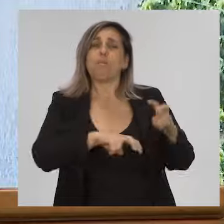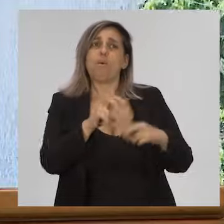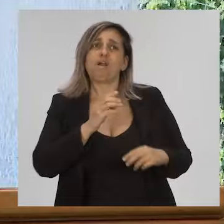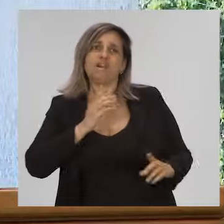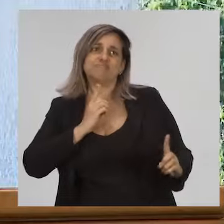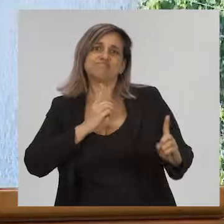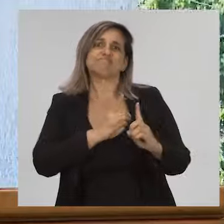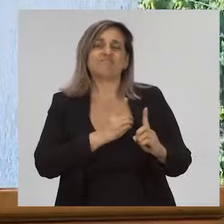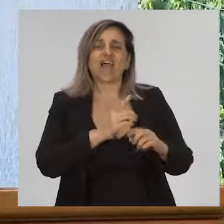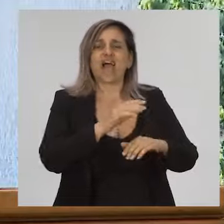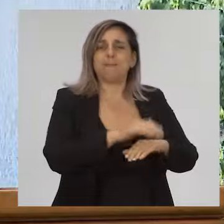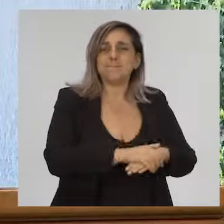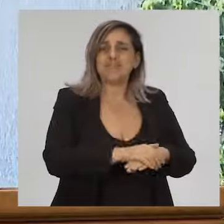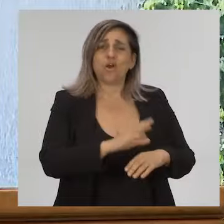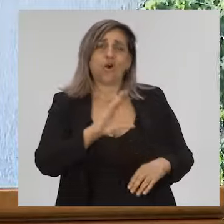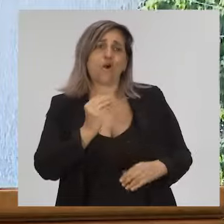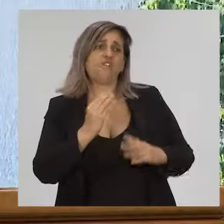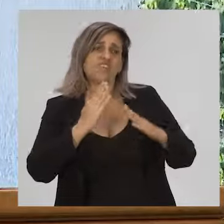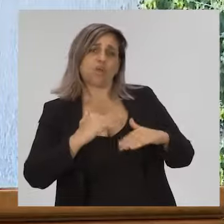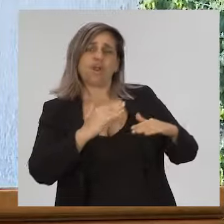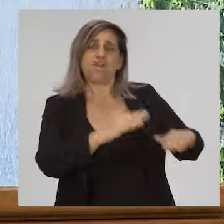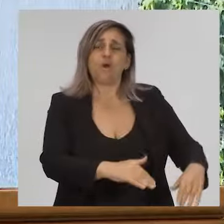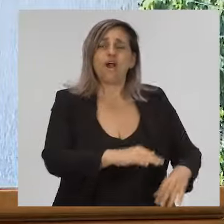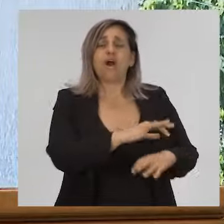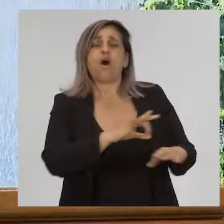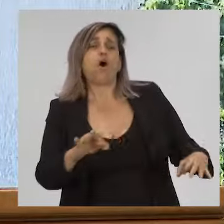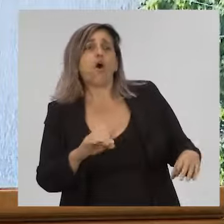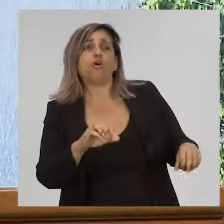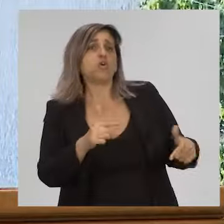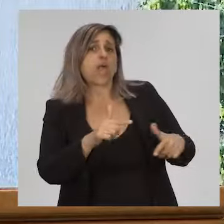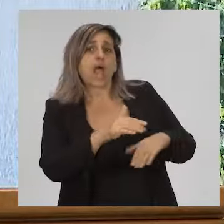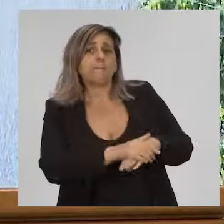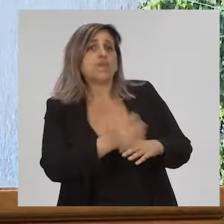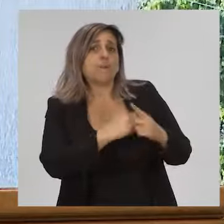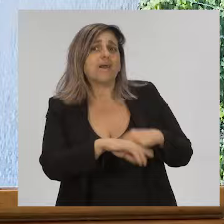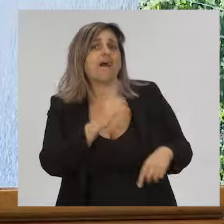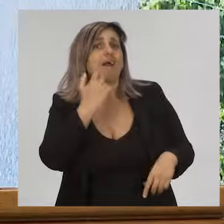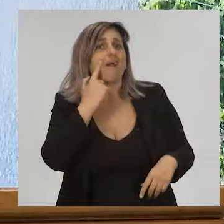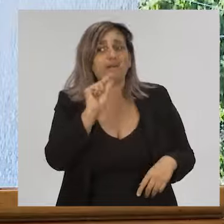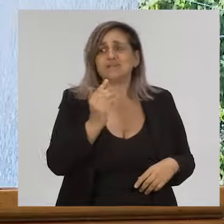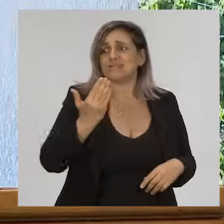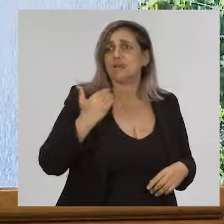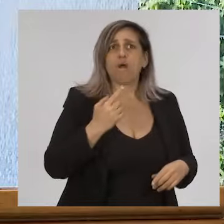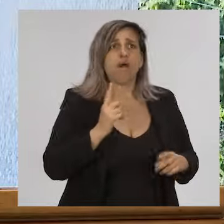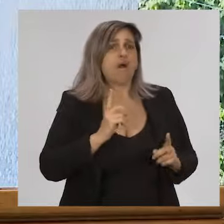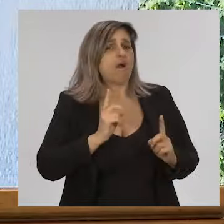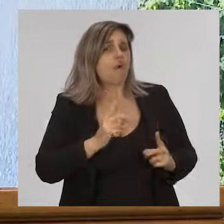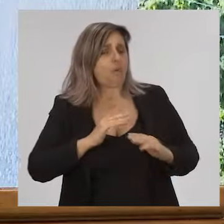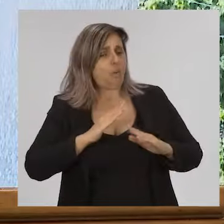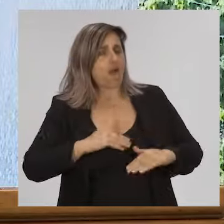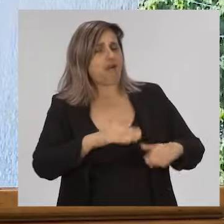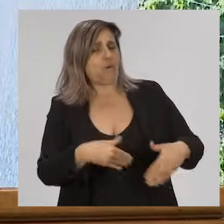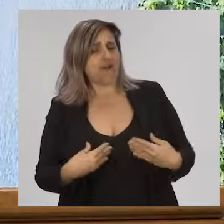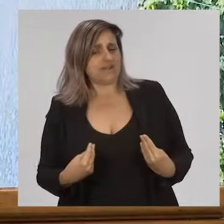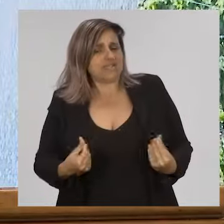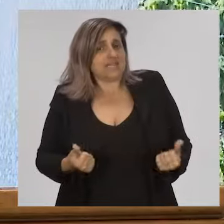amigo. O alguien que capaz que conociste y tiene la misma sensación y el mismo sentimiento que tú. Y de nuevo no